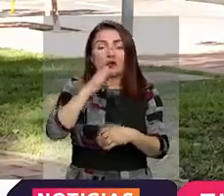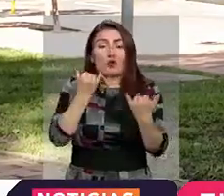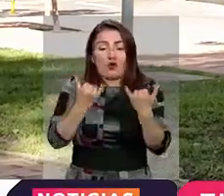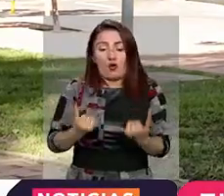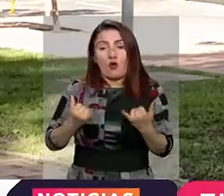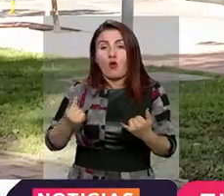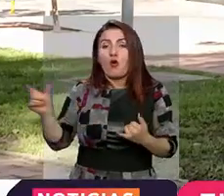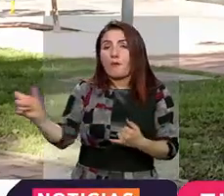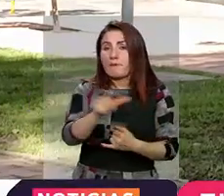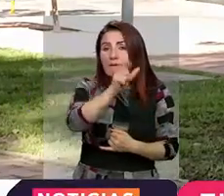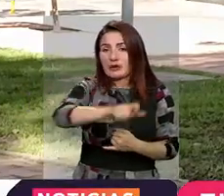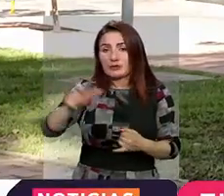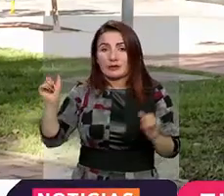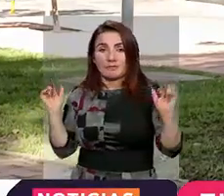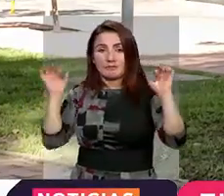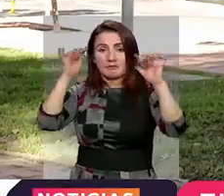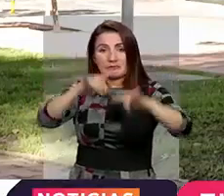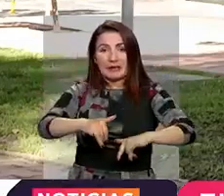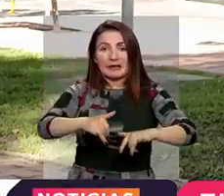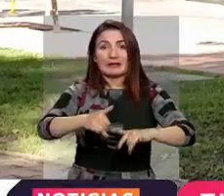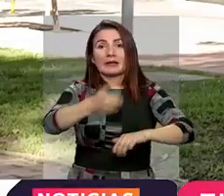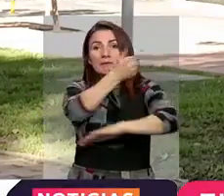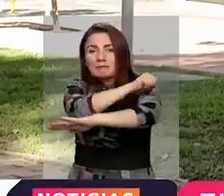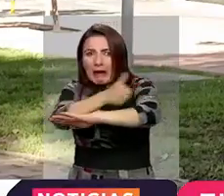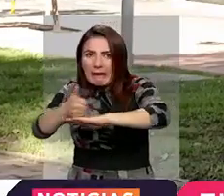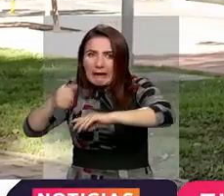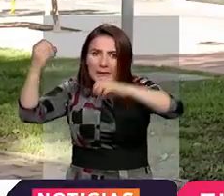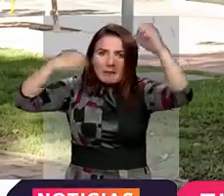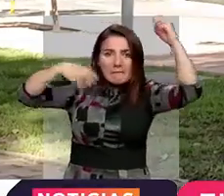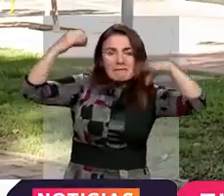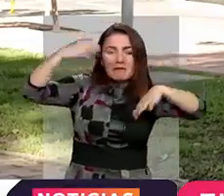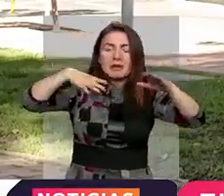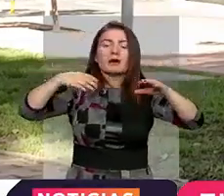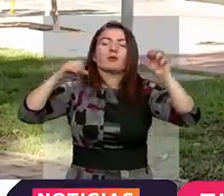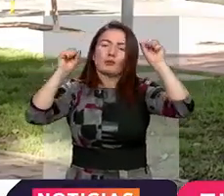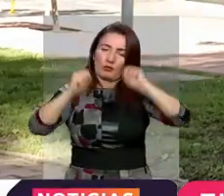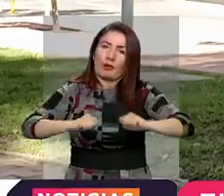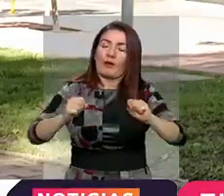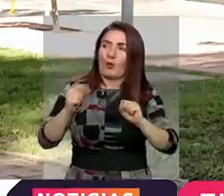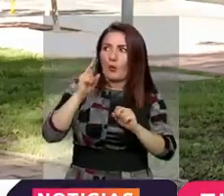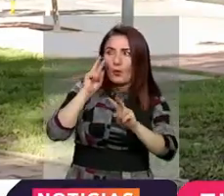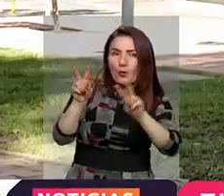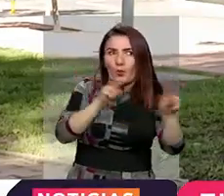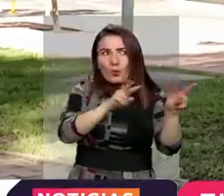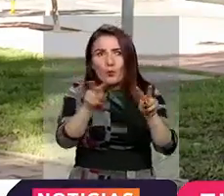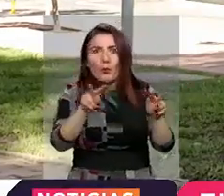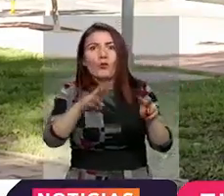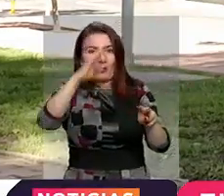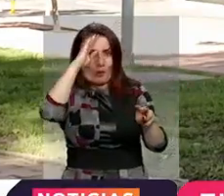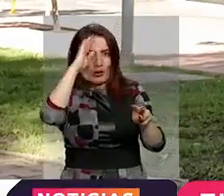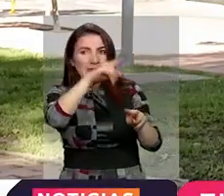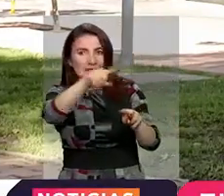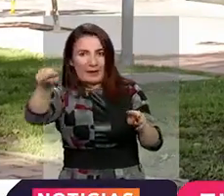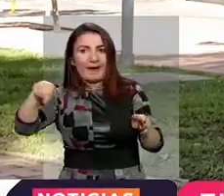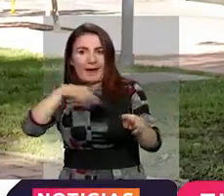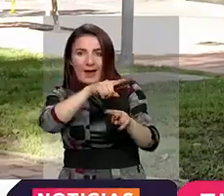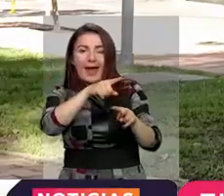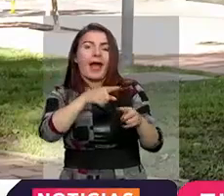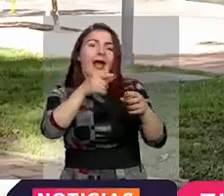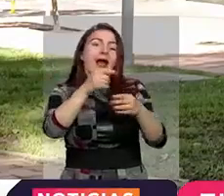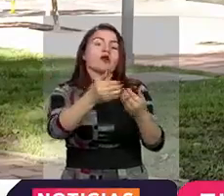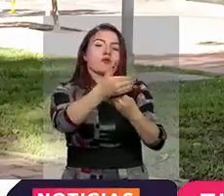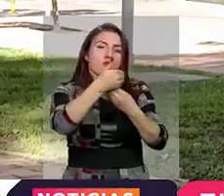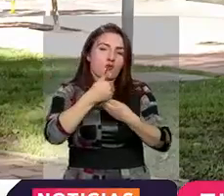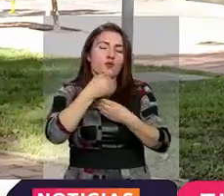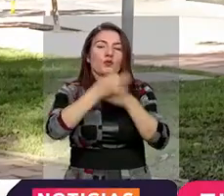los ciudadanos que vengan a disfrutar del entretenimiento que brinda el sector se encontrarán con este frente de seguridad. De igual forma,